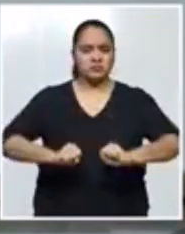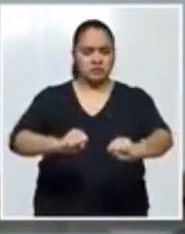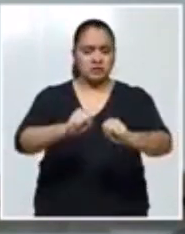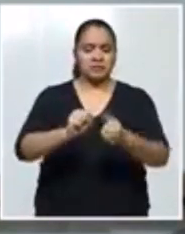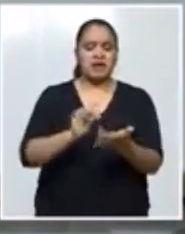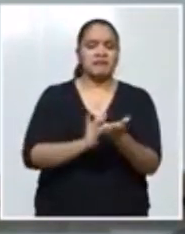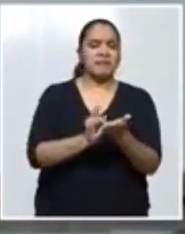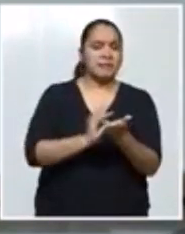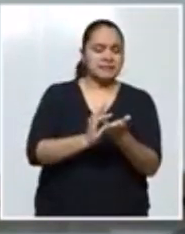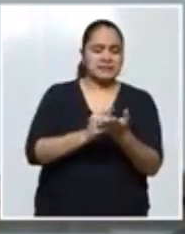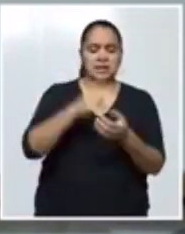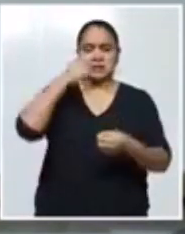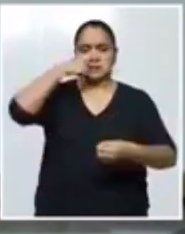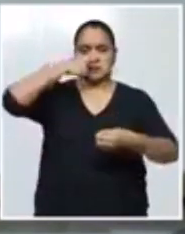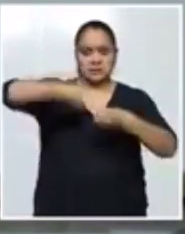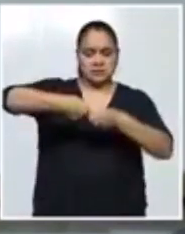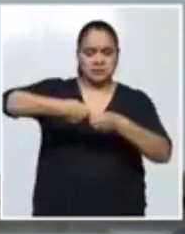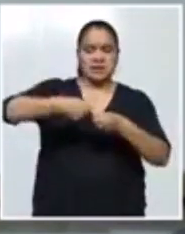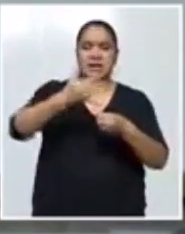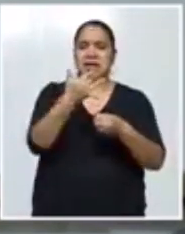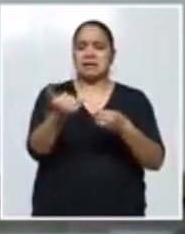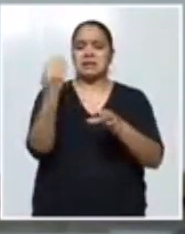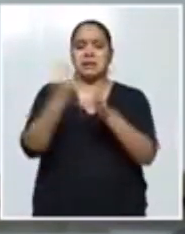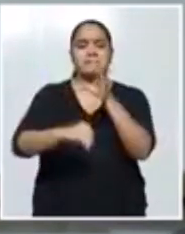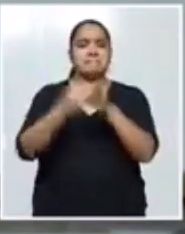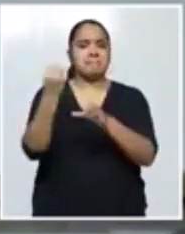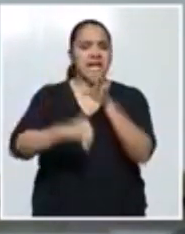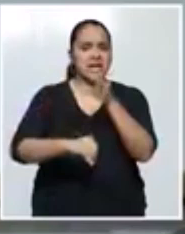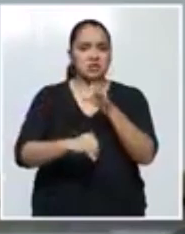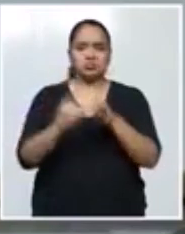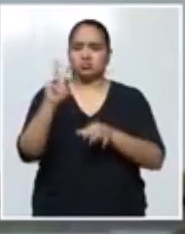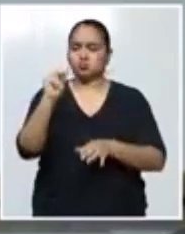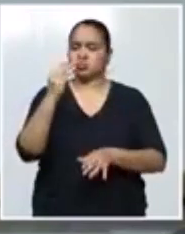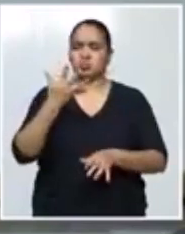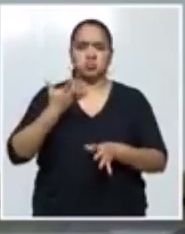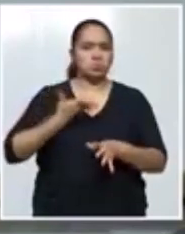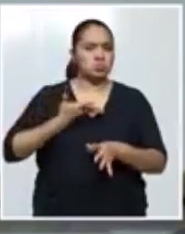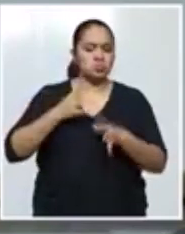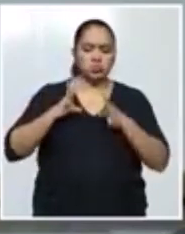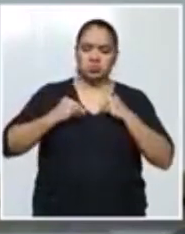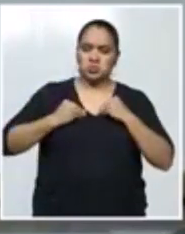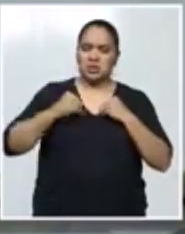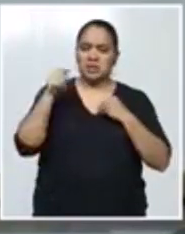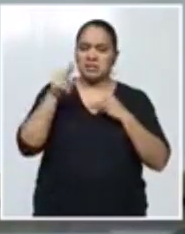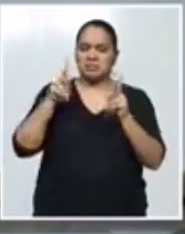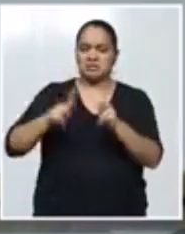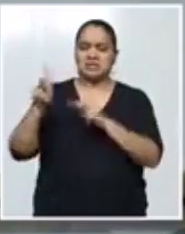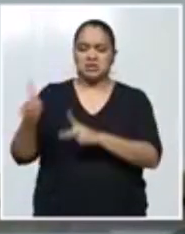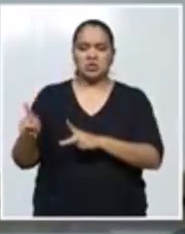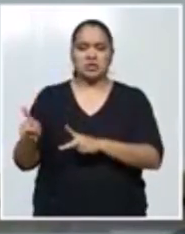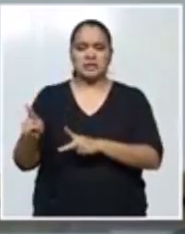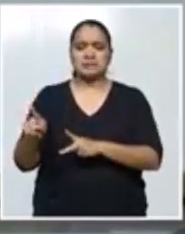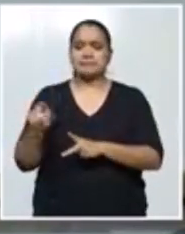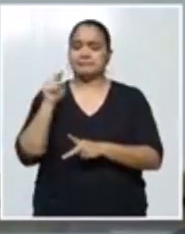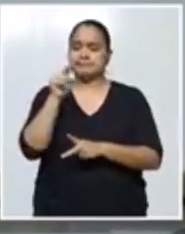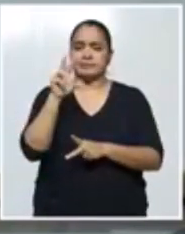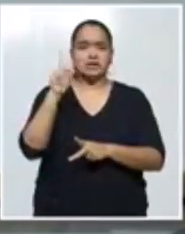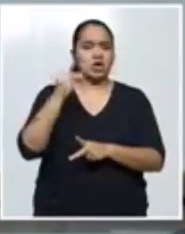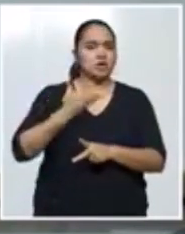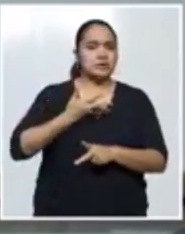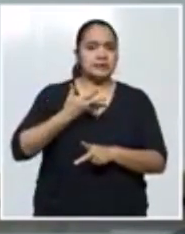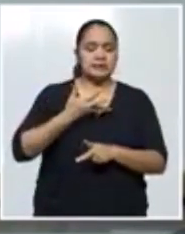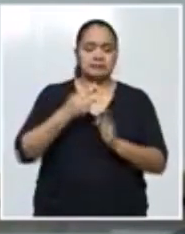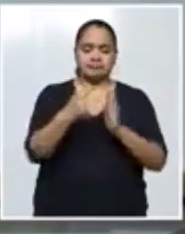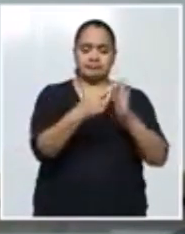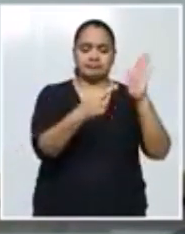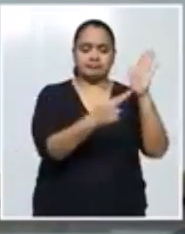gasolineras y bancos no deben permitir el ingreso de ciudadanos que no cumplan